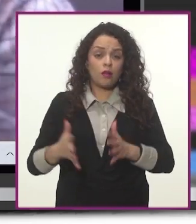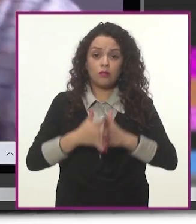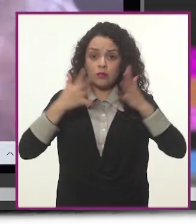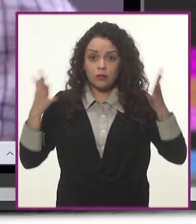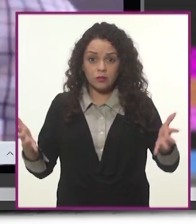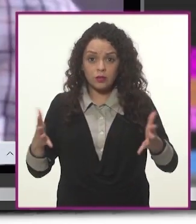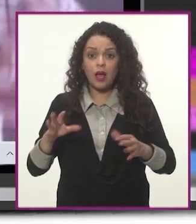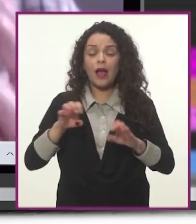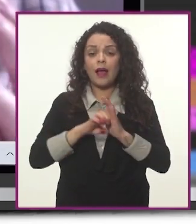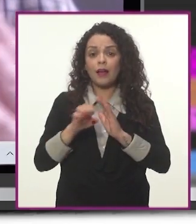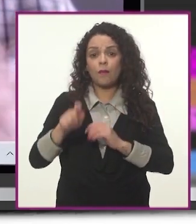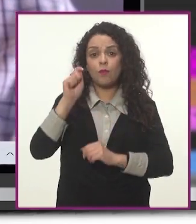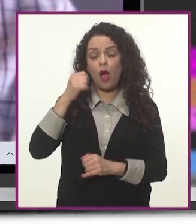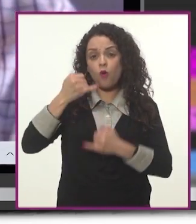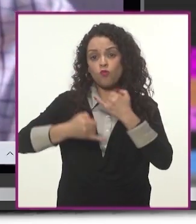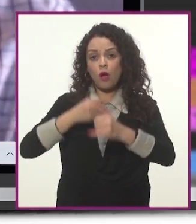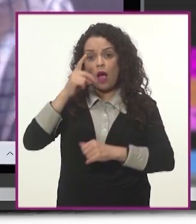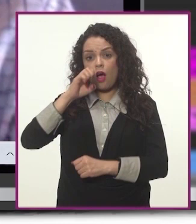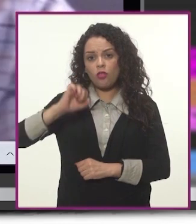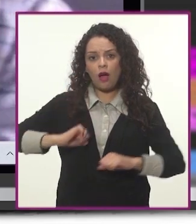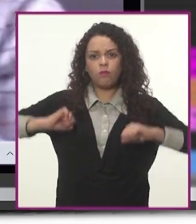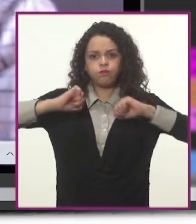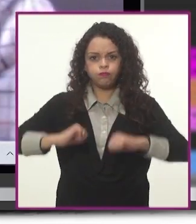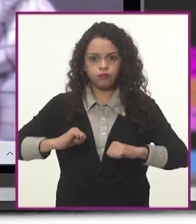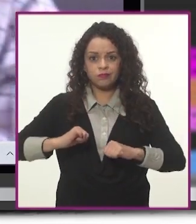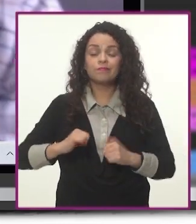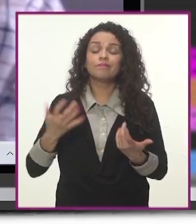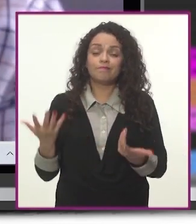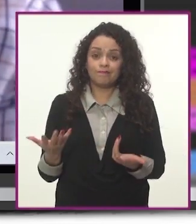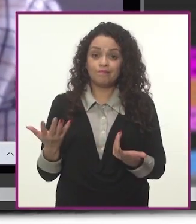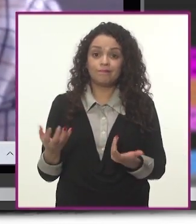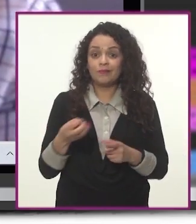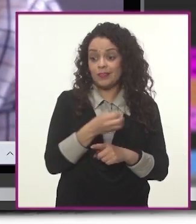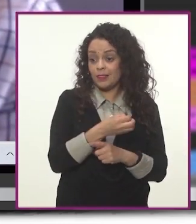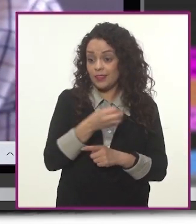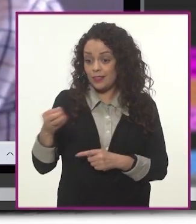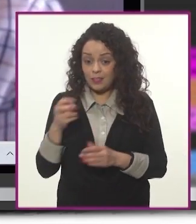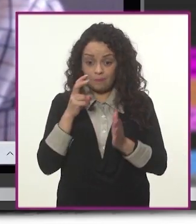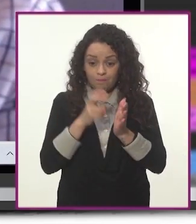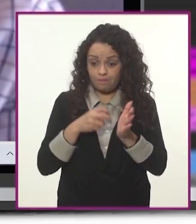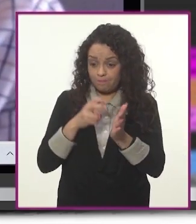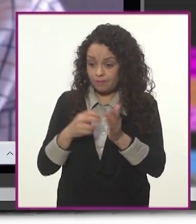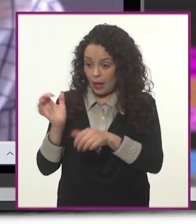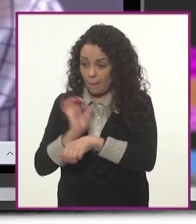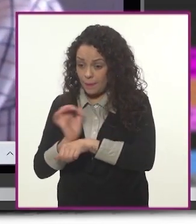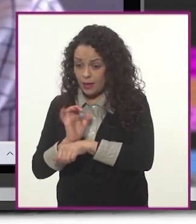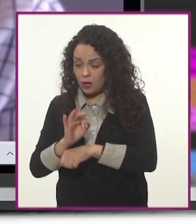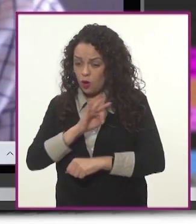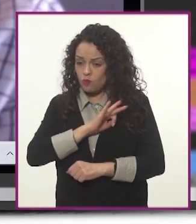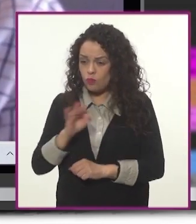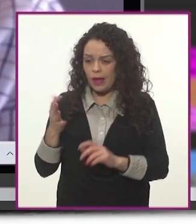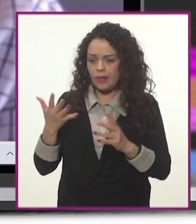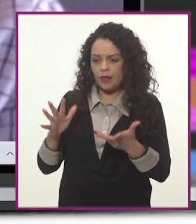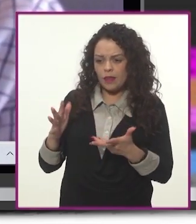Tronos, se hace en menos tiempo que en el cine. Entonces, mientras que editar una película te toma